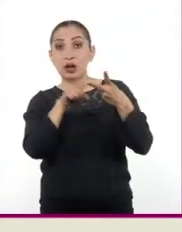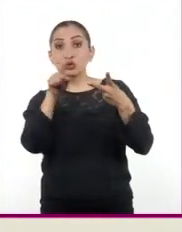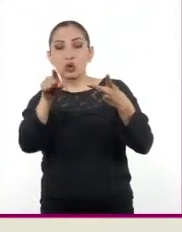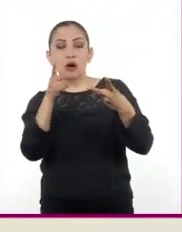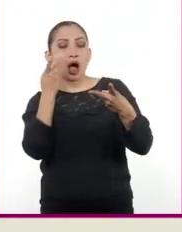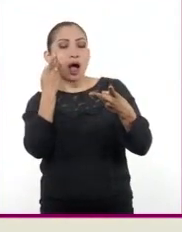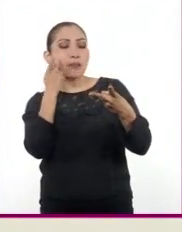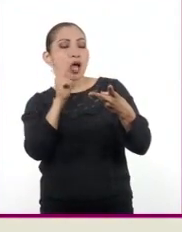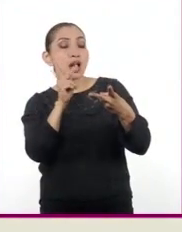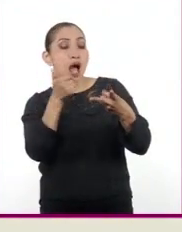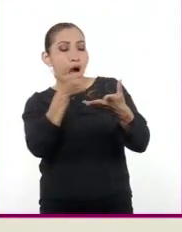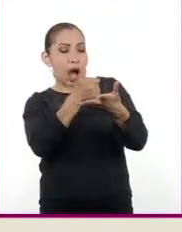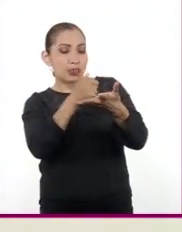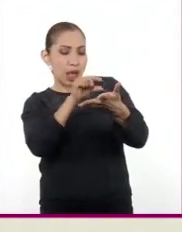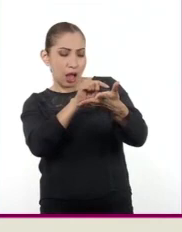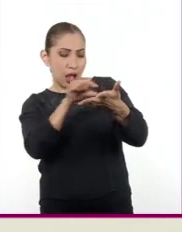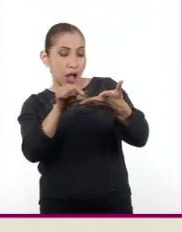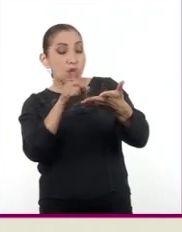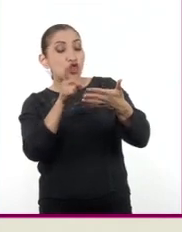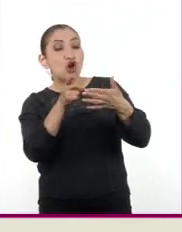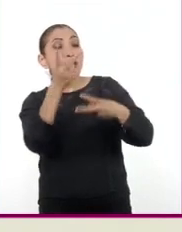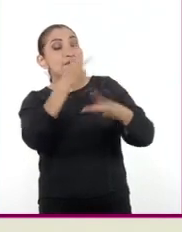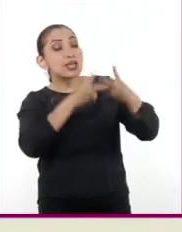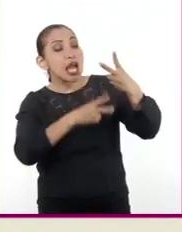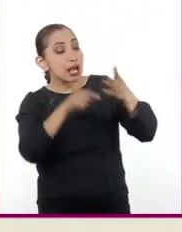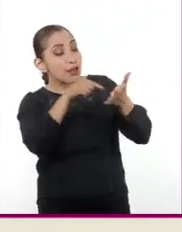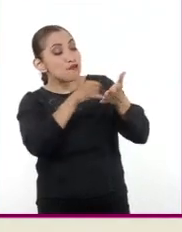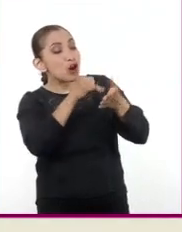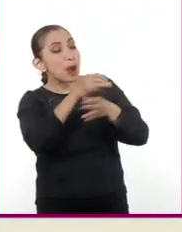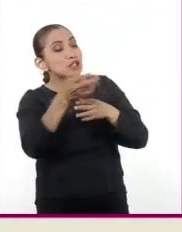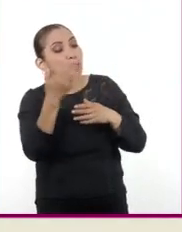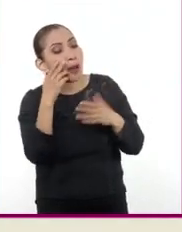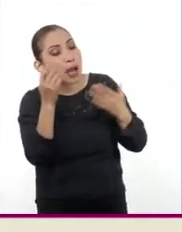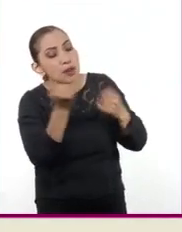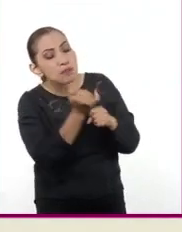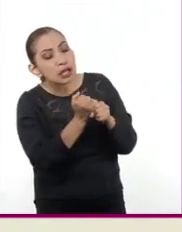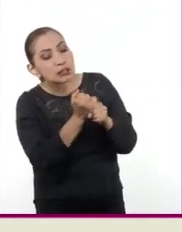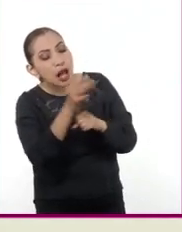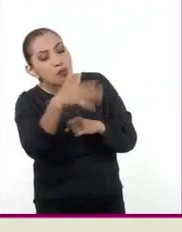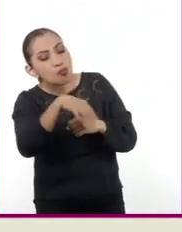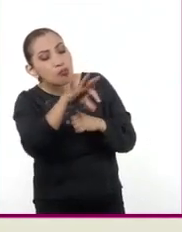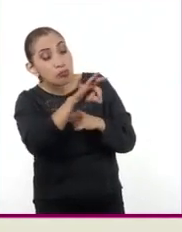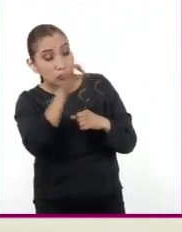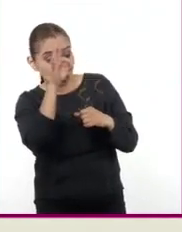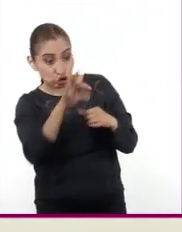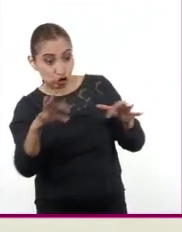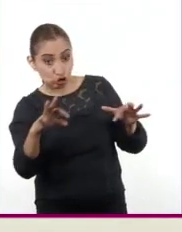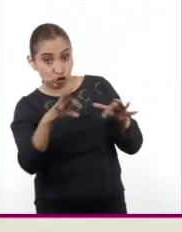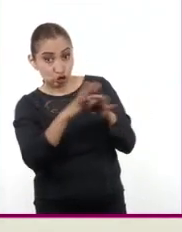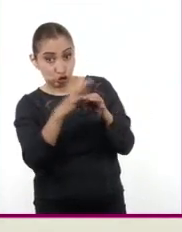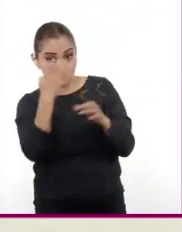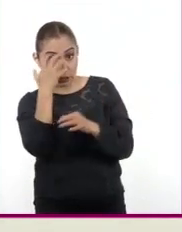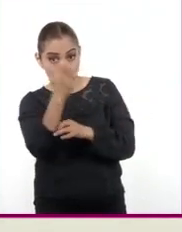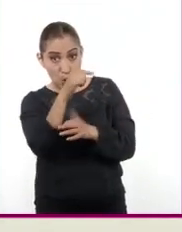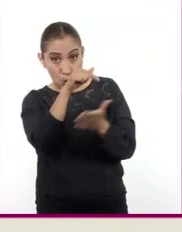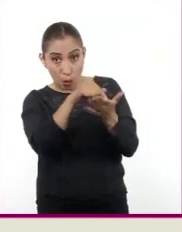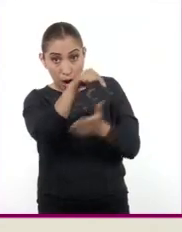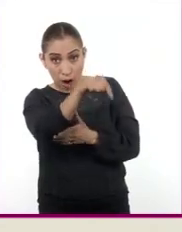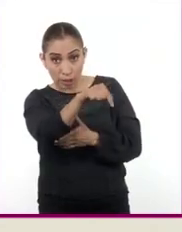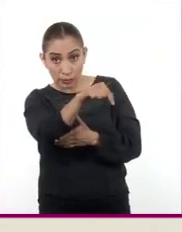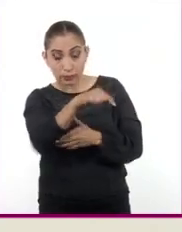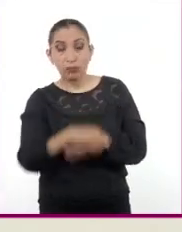Validen. Cada nota tiene una fuente de dónde viene la información. Búsquenla y verifiquen la seriedad del